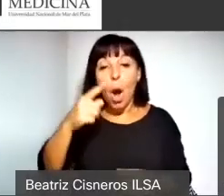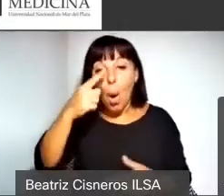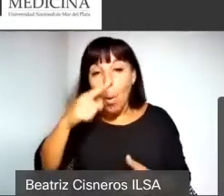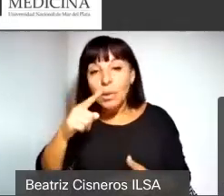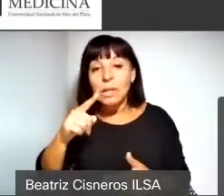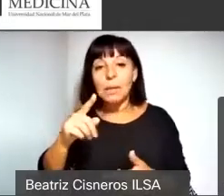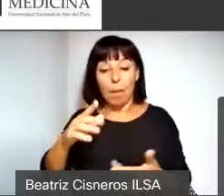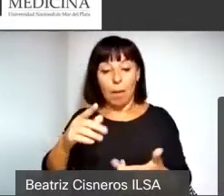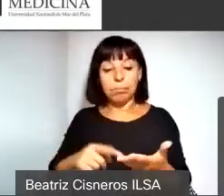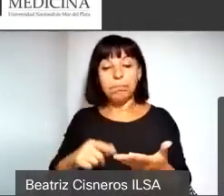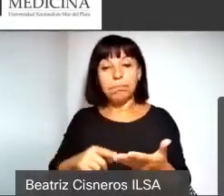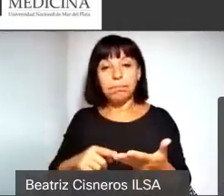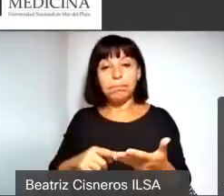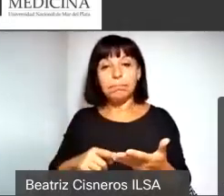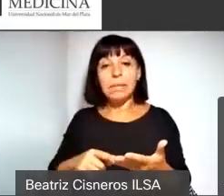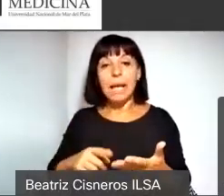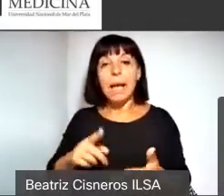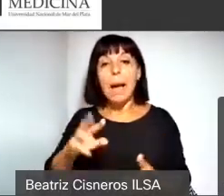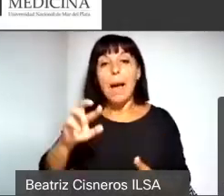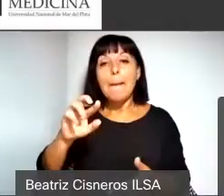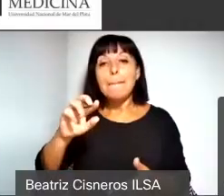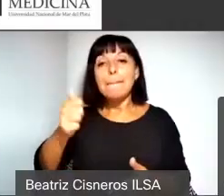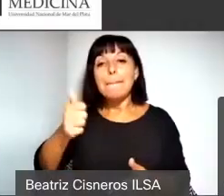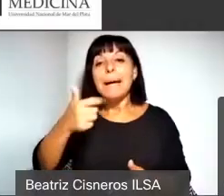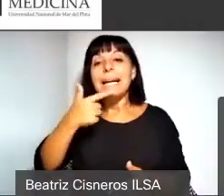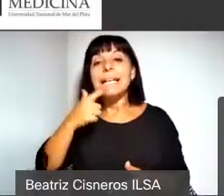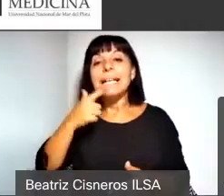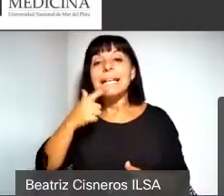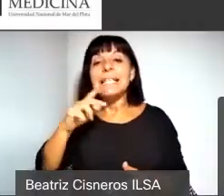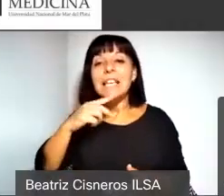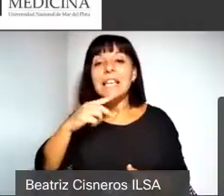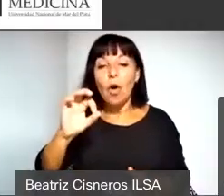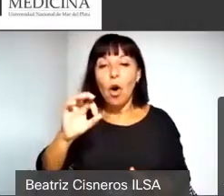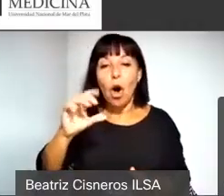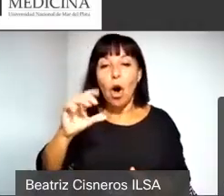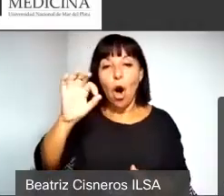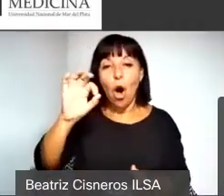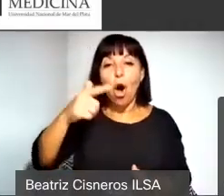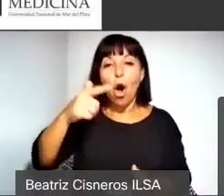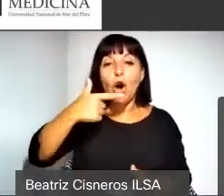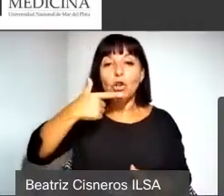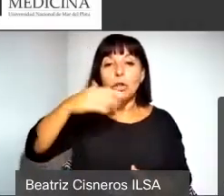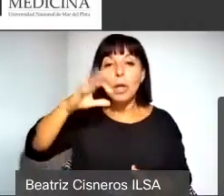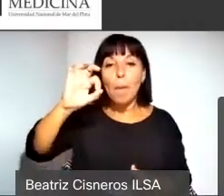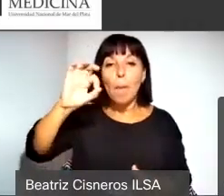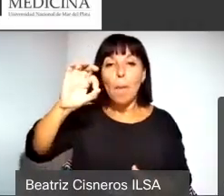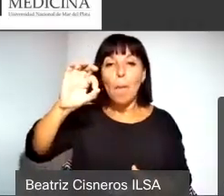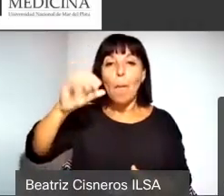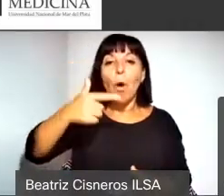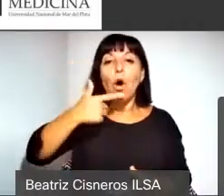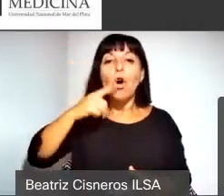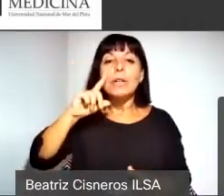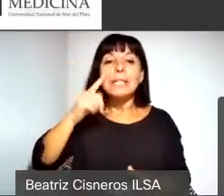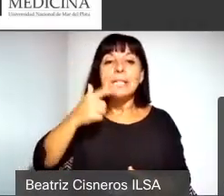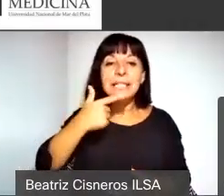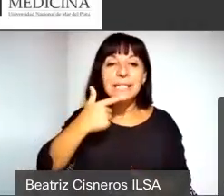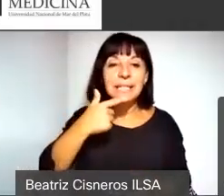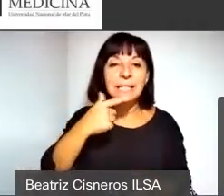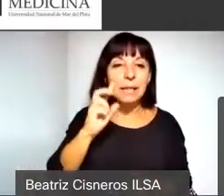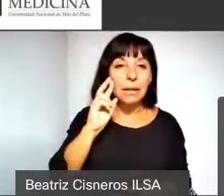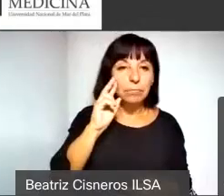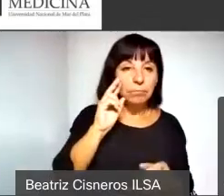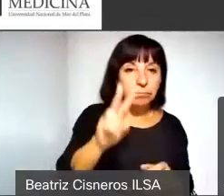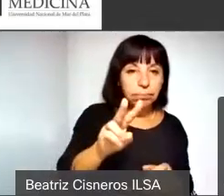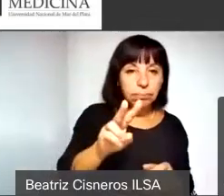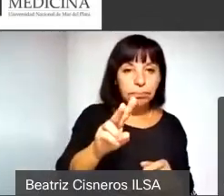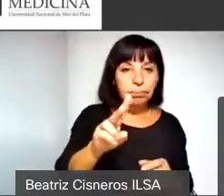pasivo particular, especial, que recibe el nombre de ósmosis, que es el que vemos en esta figura que estoy señalando aquí con el cursor,